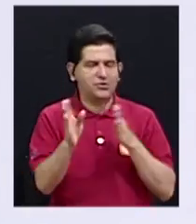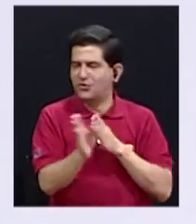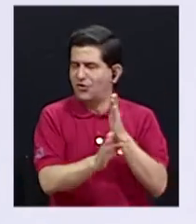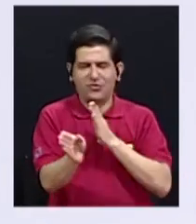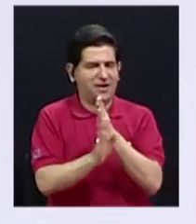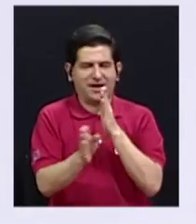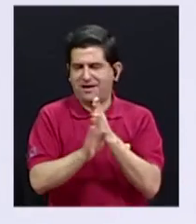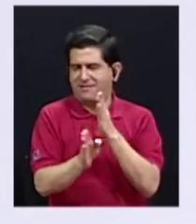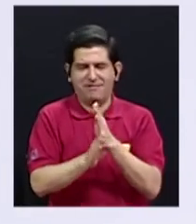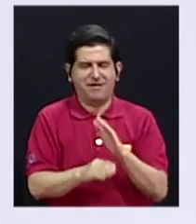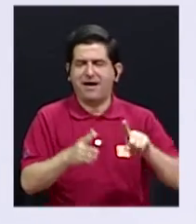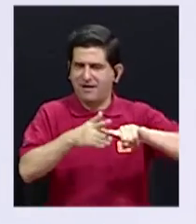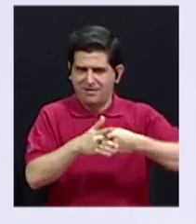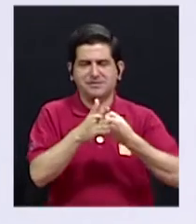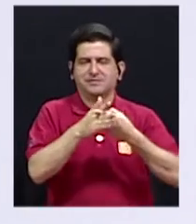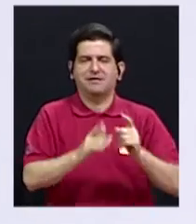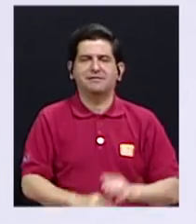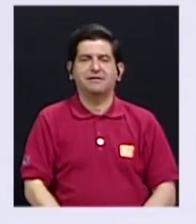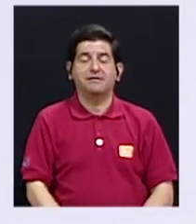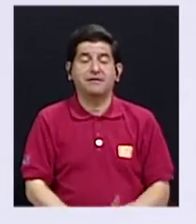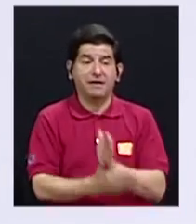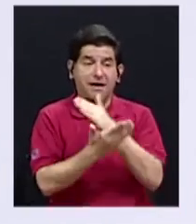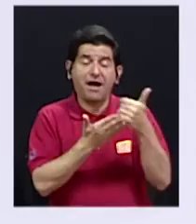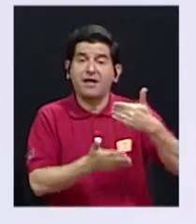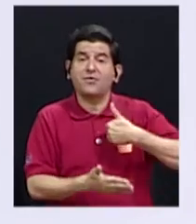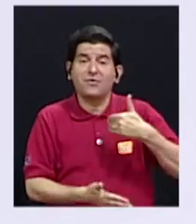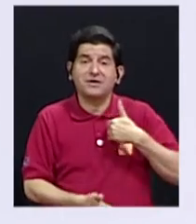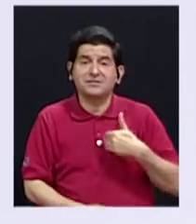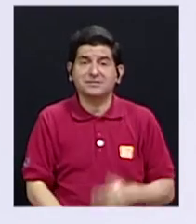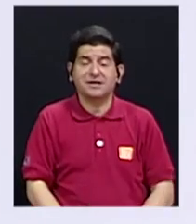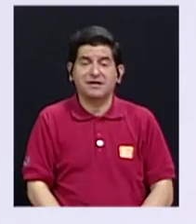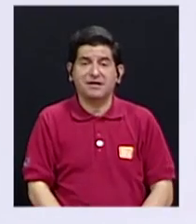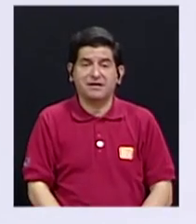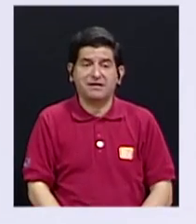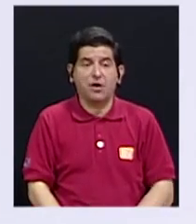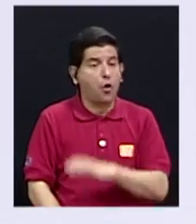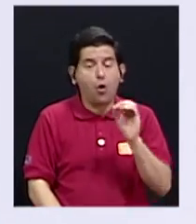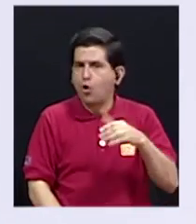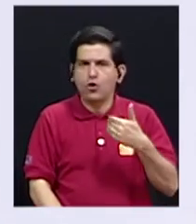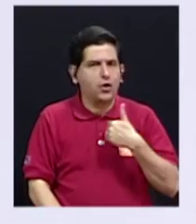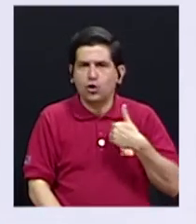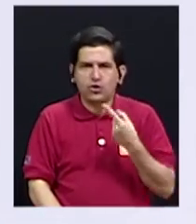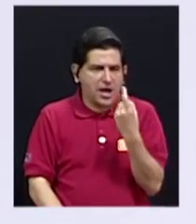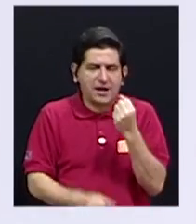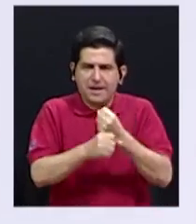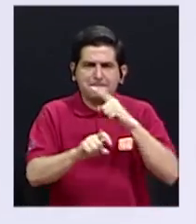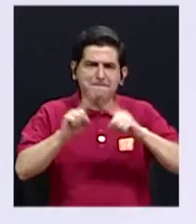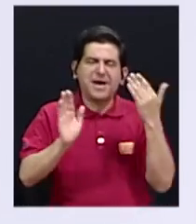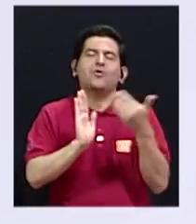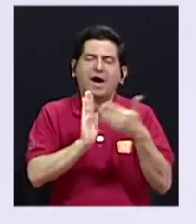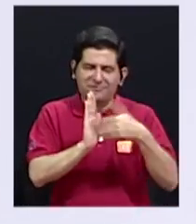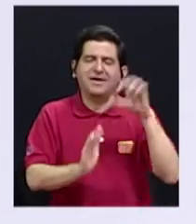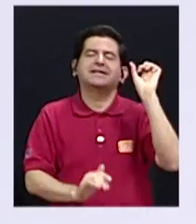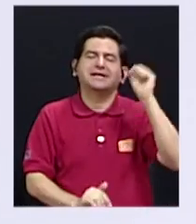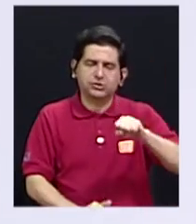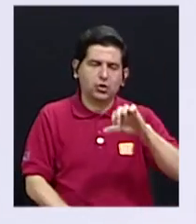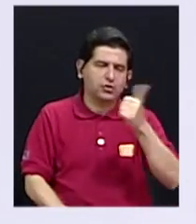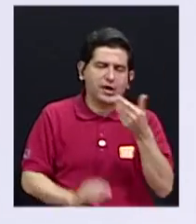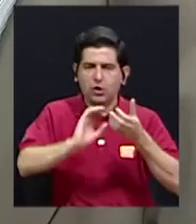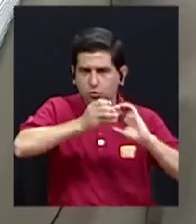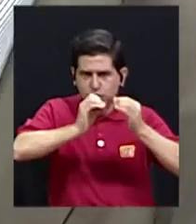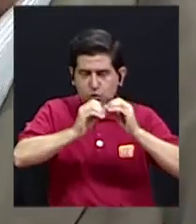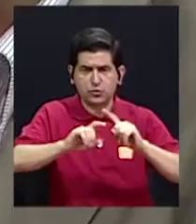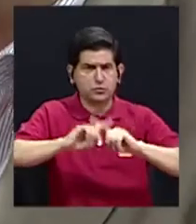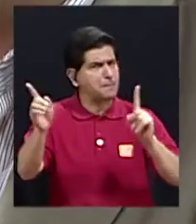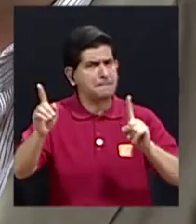base entonces algunas de ellas tienen no tienen desempleo pero están afectadas de alguna de alguno de los otros indicadores